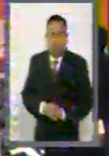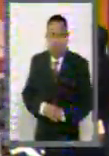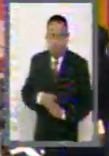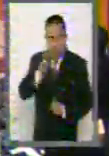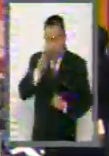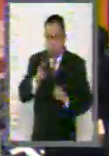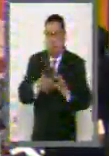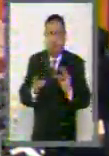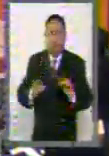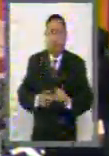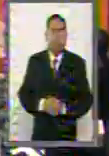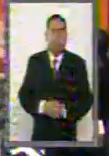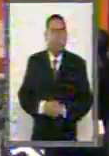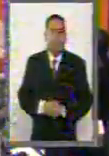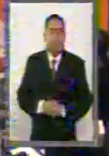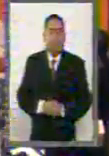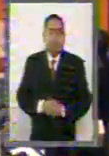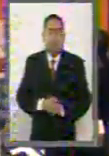Veamos.